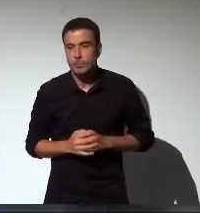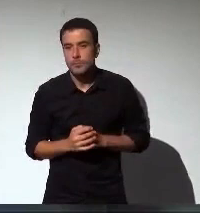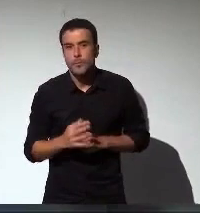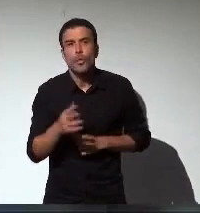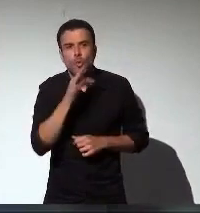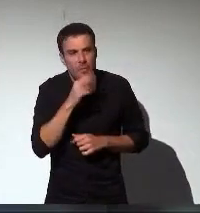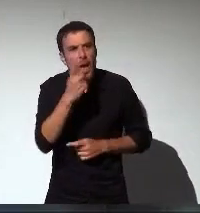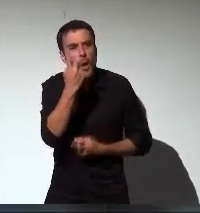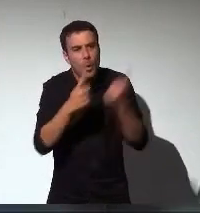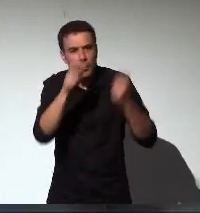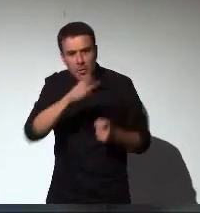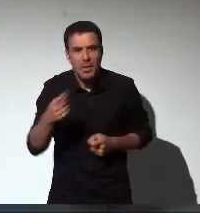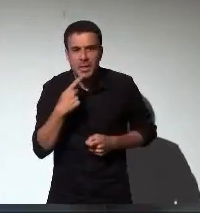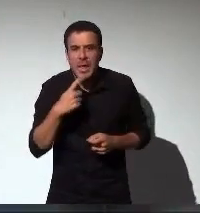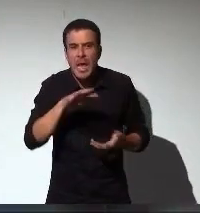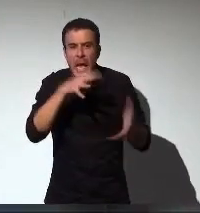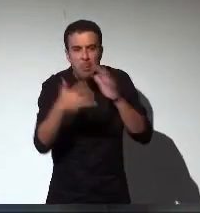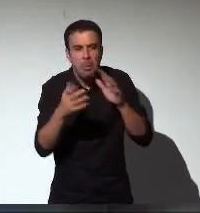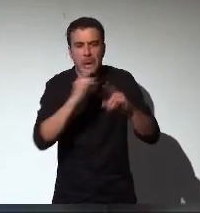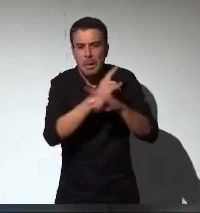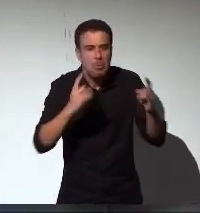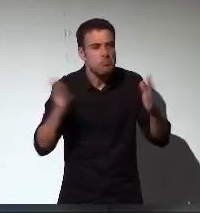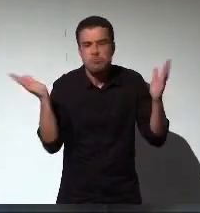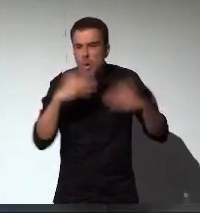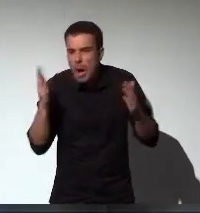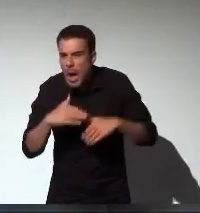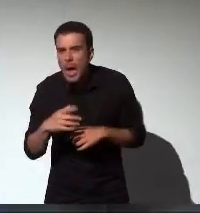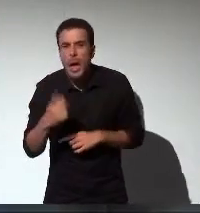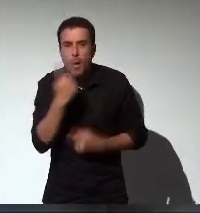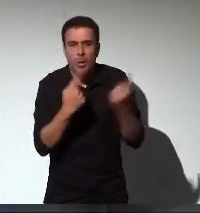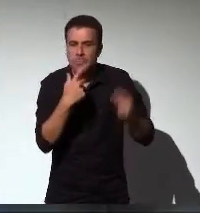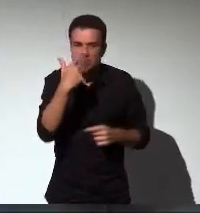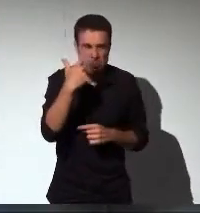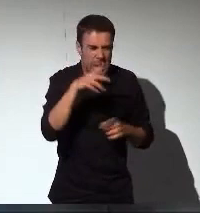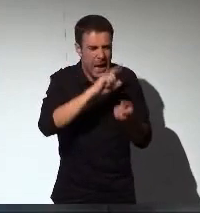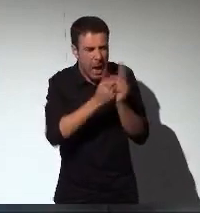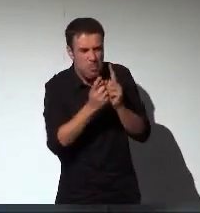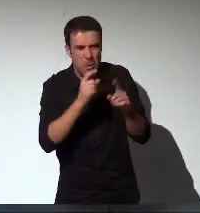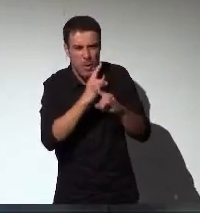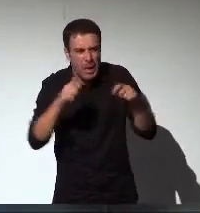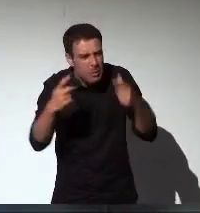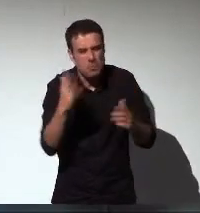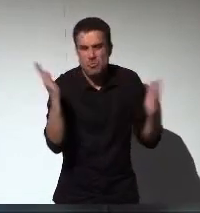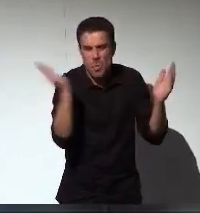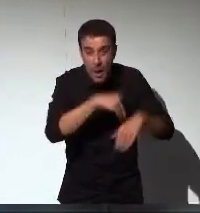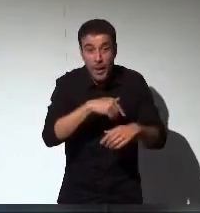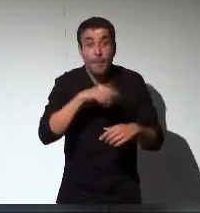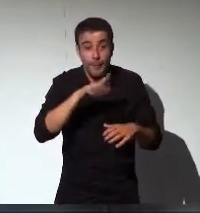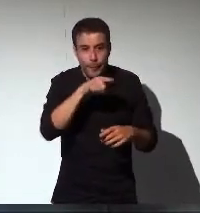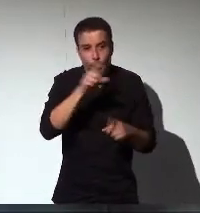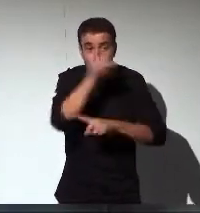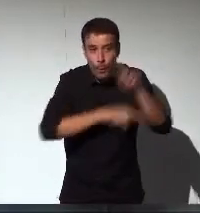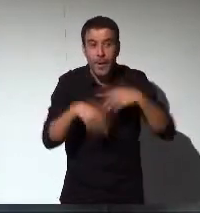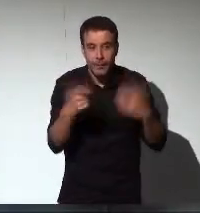con el cambio climático, que existen corrientes negacionistas, con un poder de penetración en los medios de